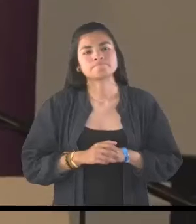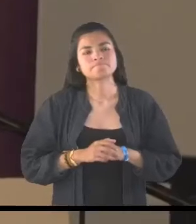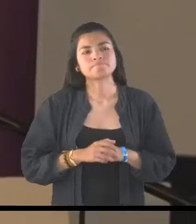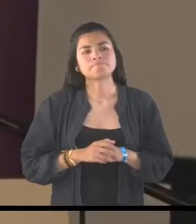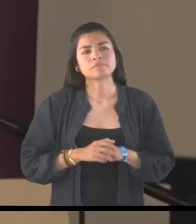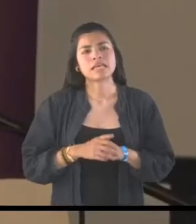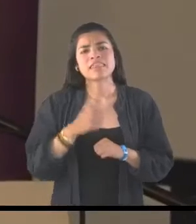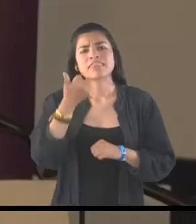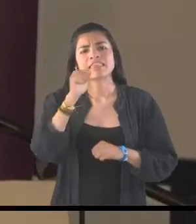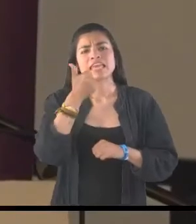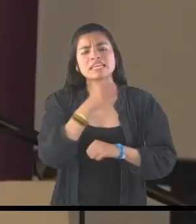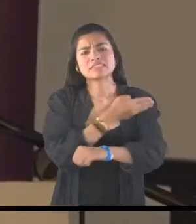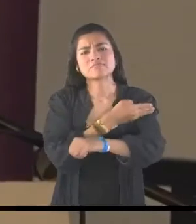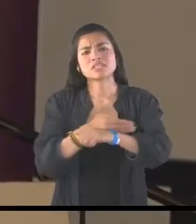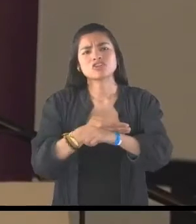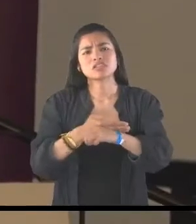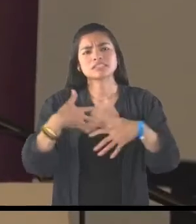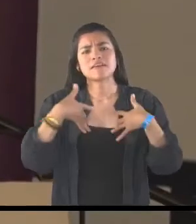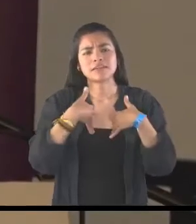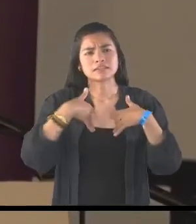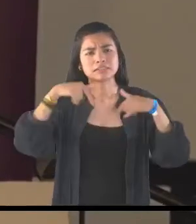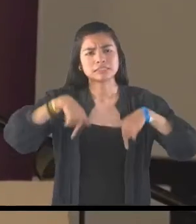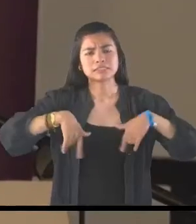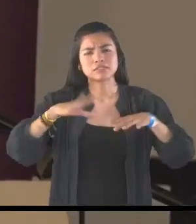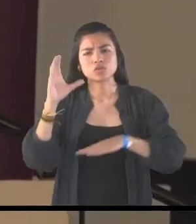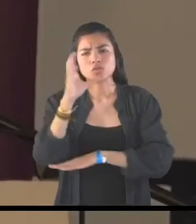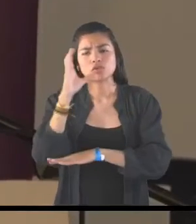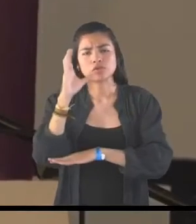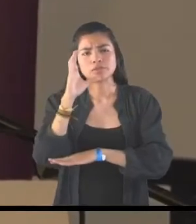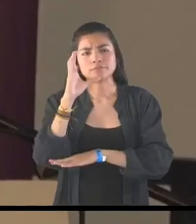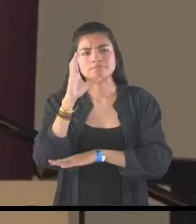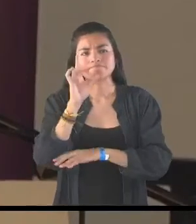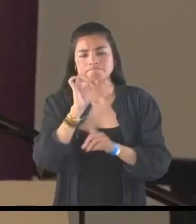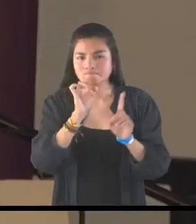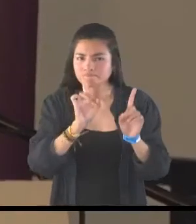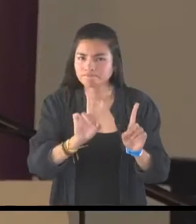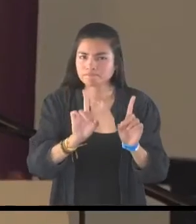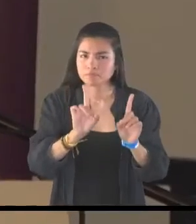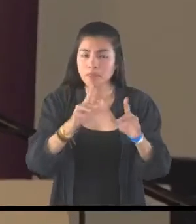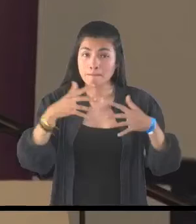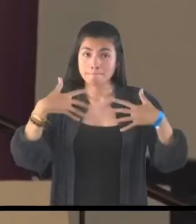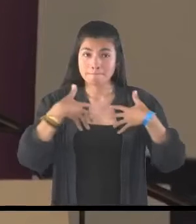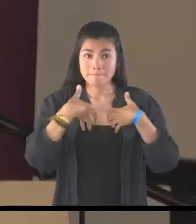haya más de 10 millones de víctimas en Colombia, hay muchas